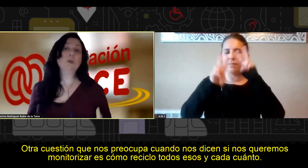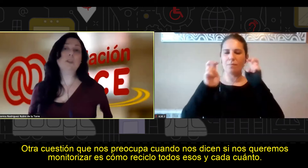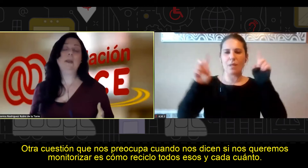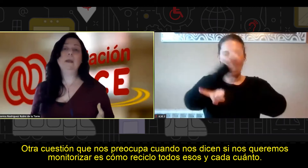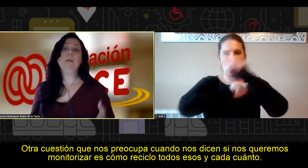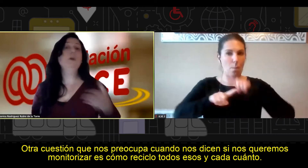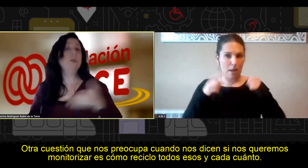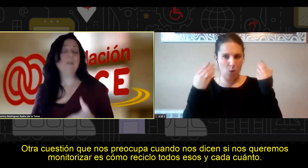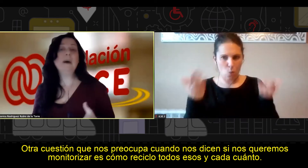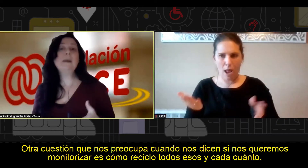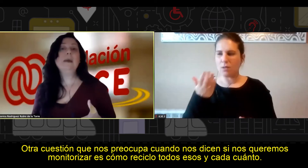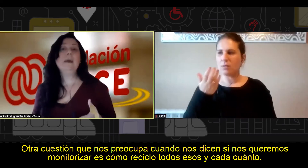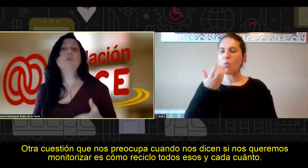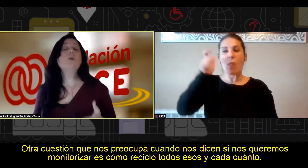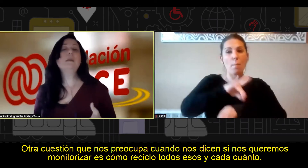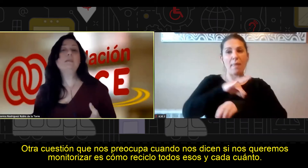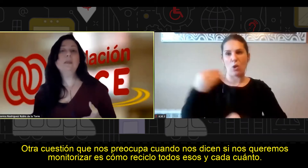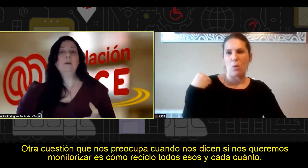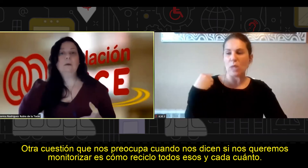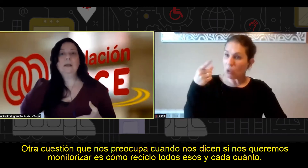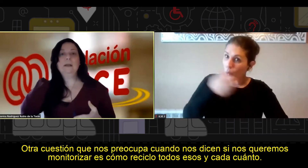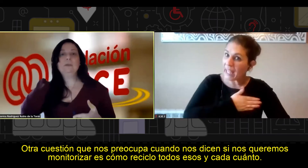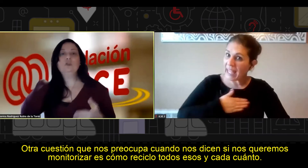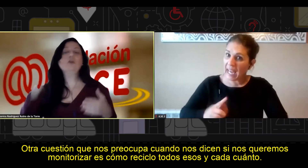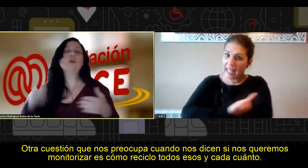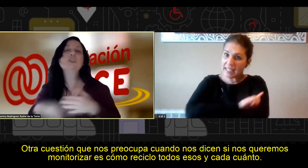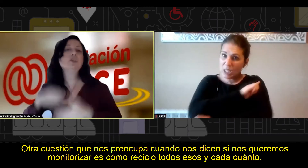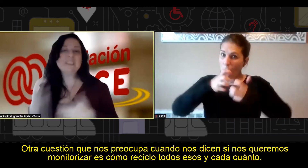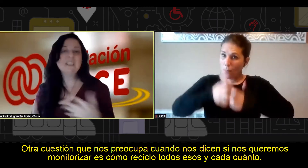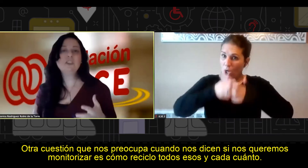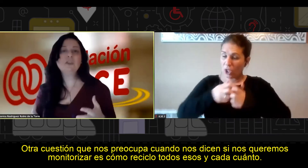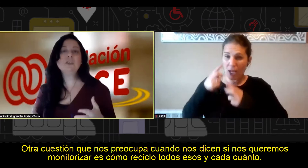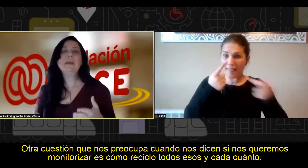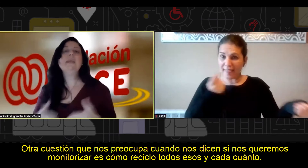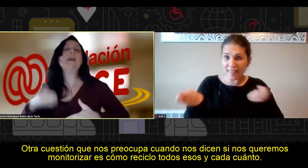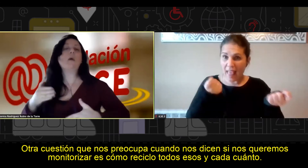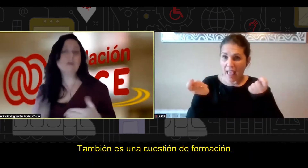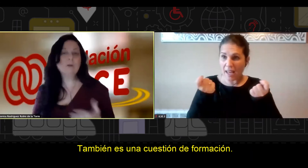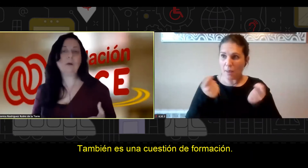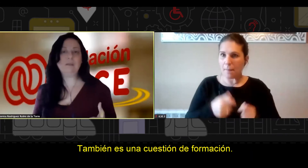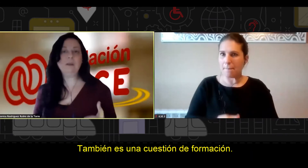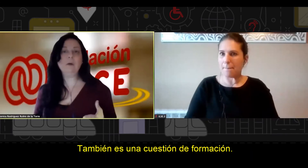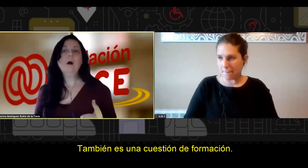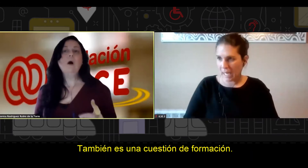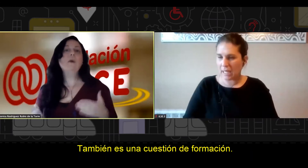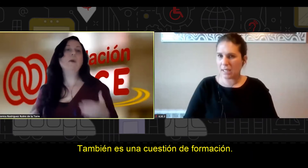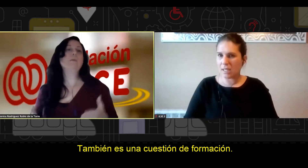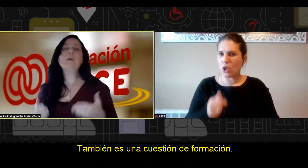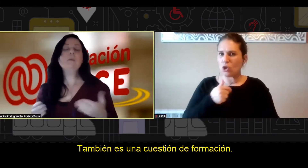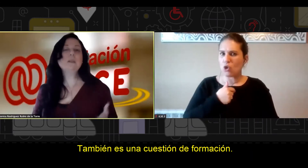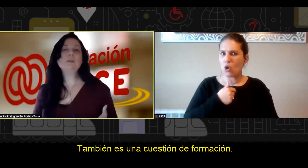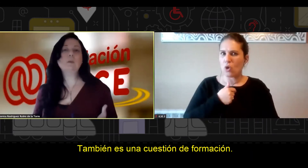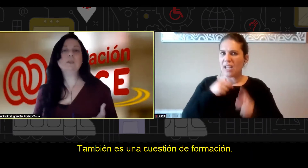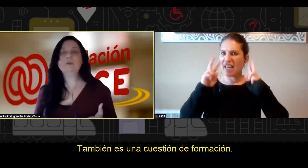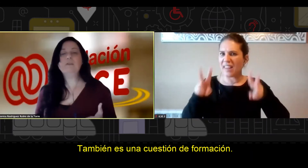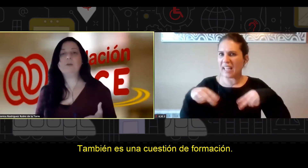queremos monitorizar es cómo reciclo todos esos desechos y cada cuánto los reciclo. Bueno, pues también